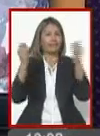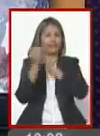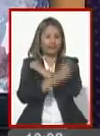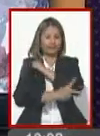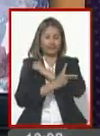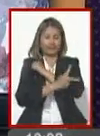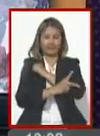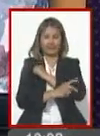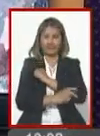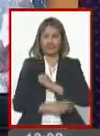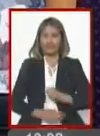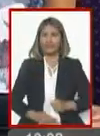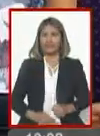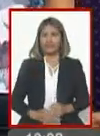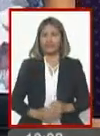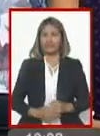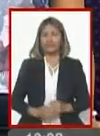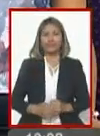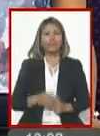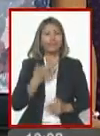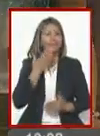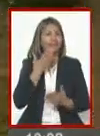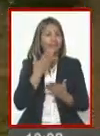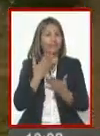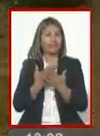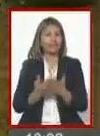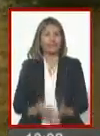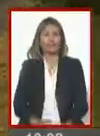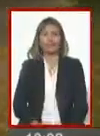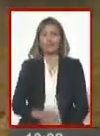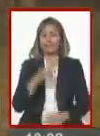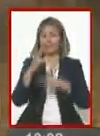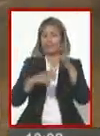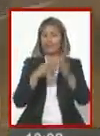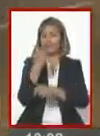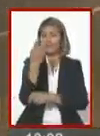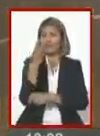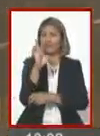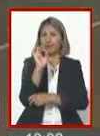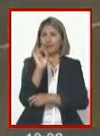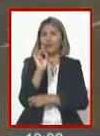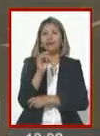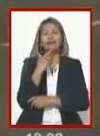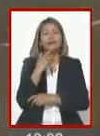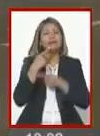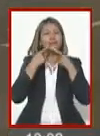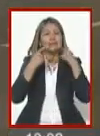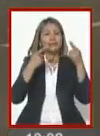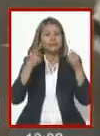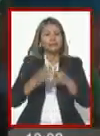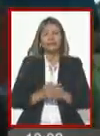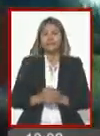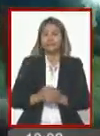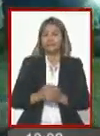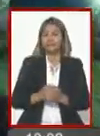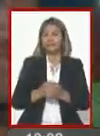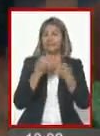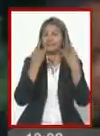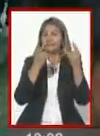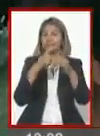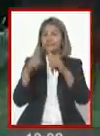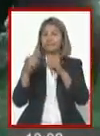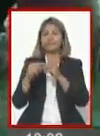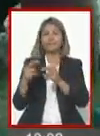catalogada como exitosa. Expo Cruz 2018 fue un éxito. Es la apreciación de los máximos representantes de Expo